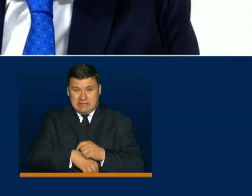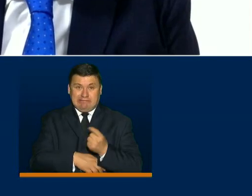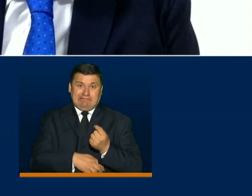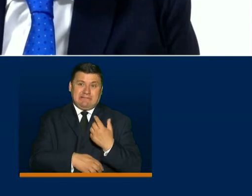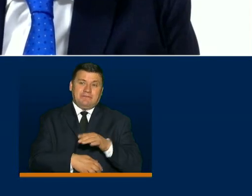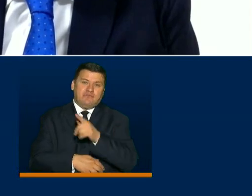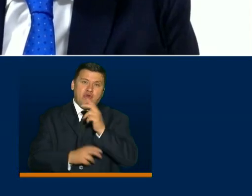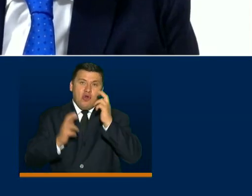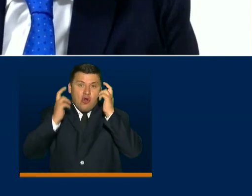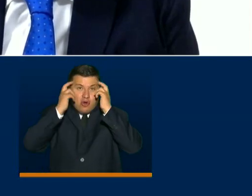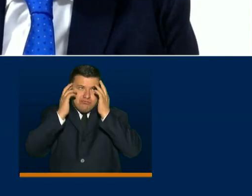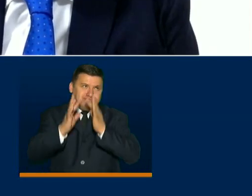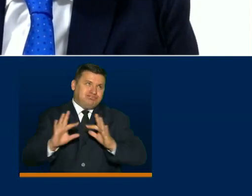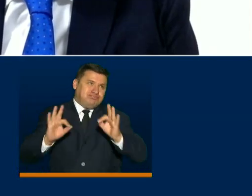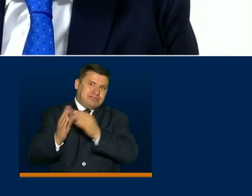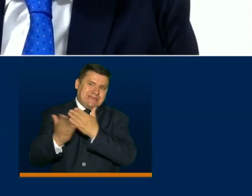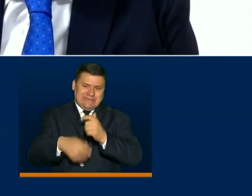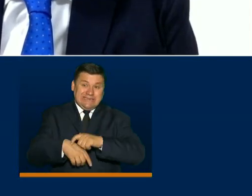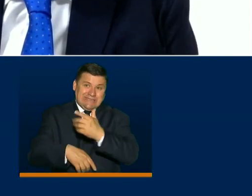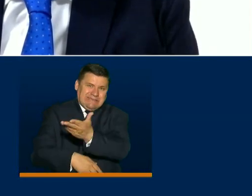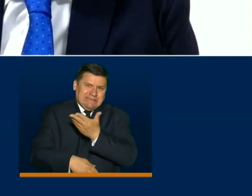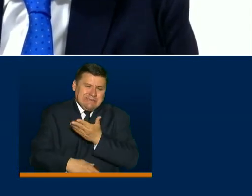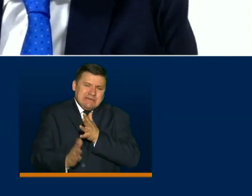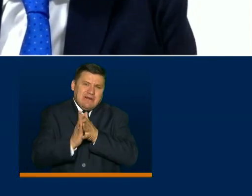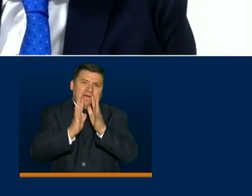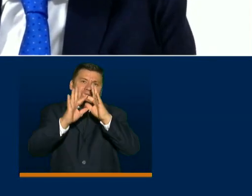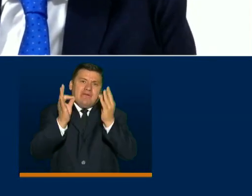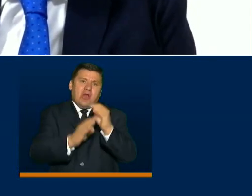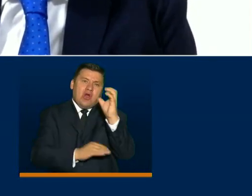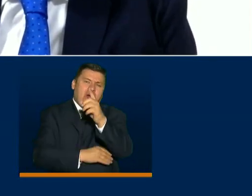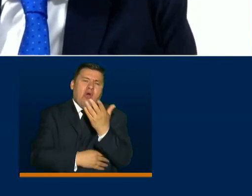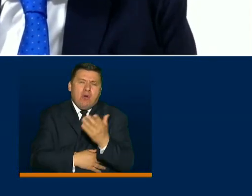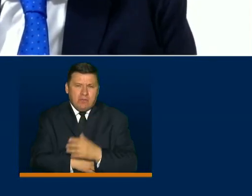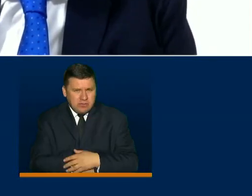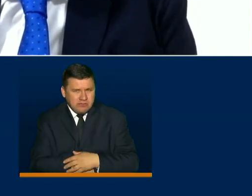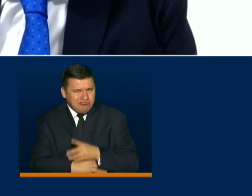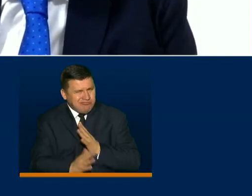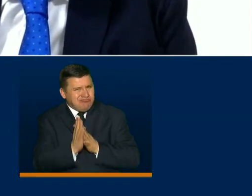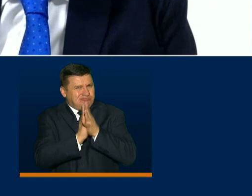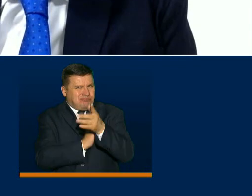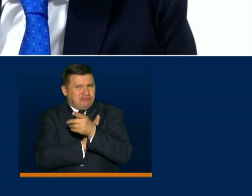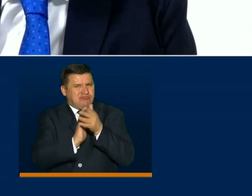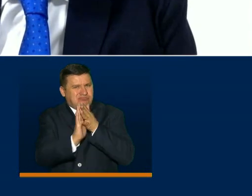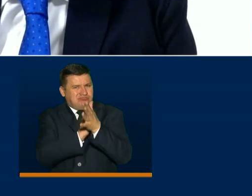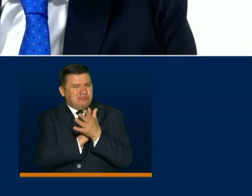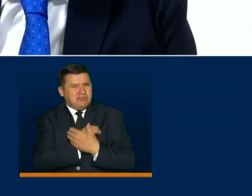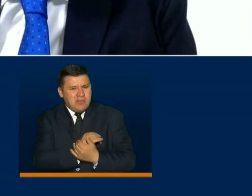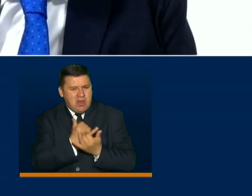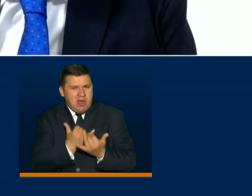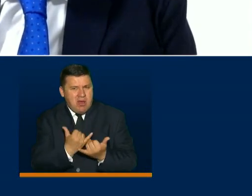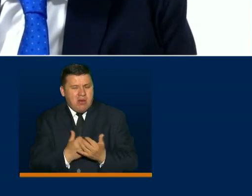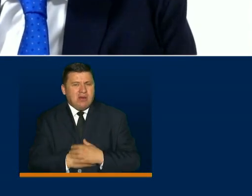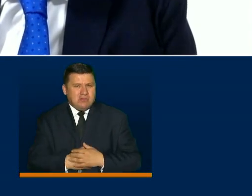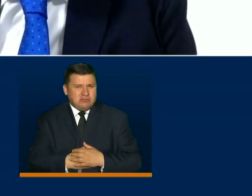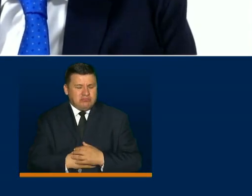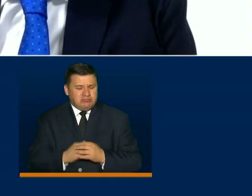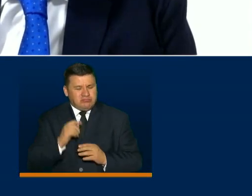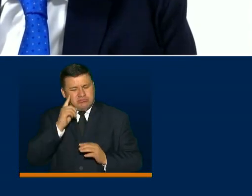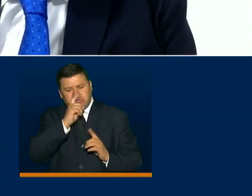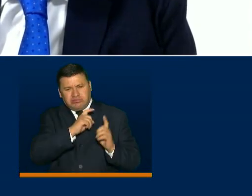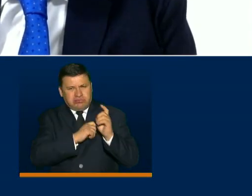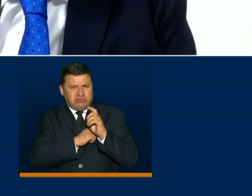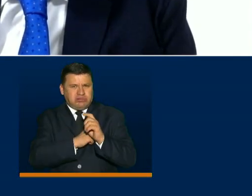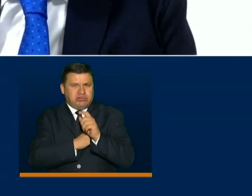escaso y su conocimiento es bien importante para la familia colombiana. Ese mensaje que usted le deja ahora, el análisis